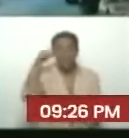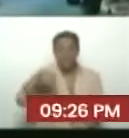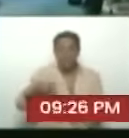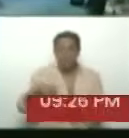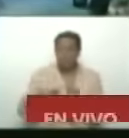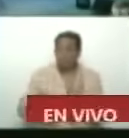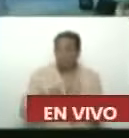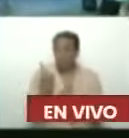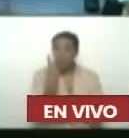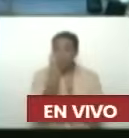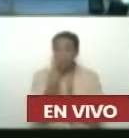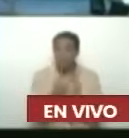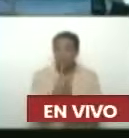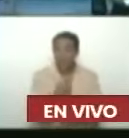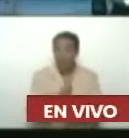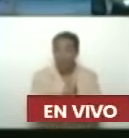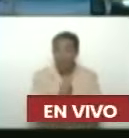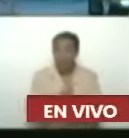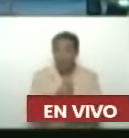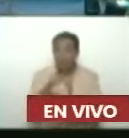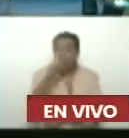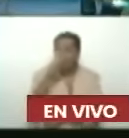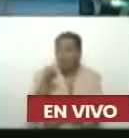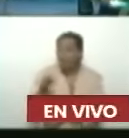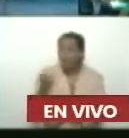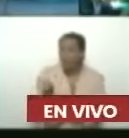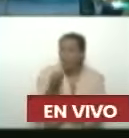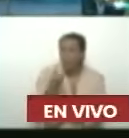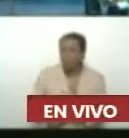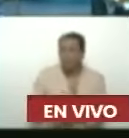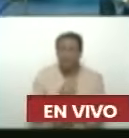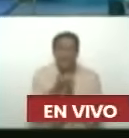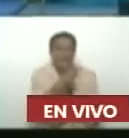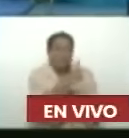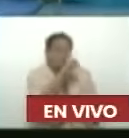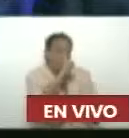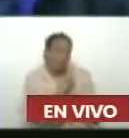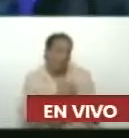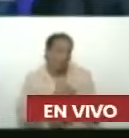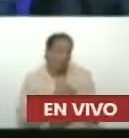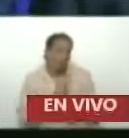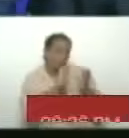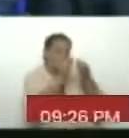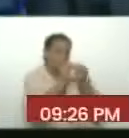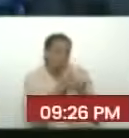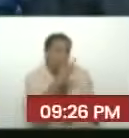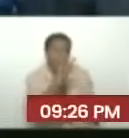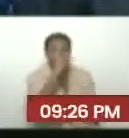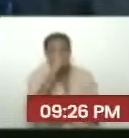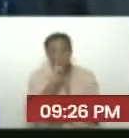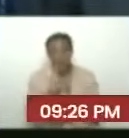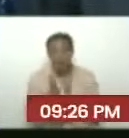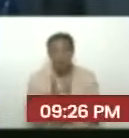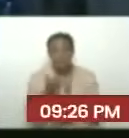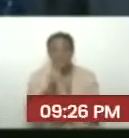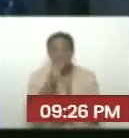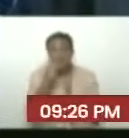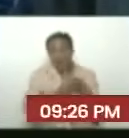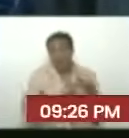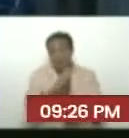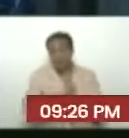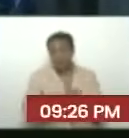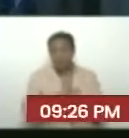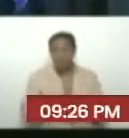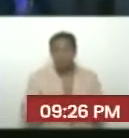como en una hora. Mira, ¿qué edad tienes tú, Josué? Tengo 14 años, hago esculturas desde los 4, ya tengo 10 años haciendo